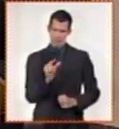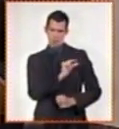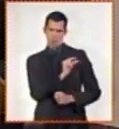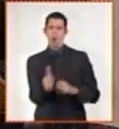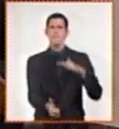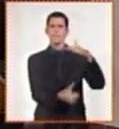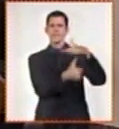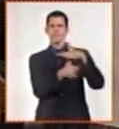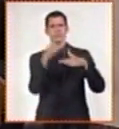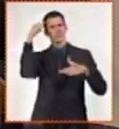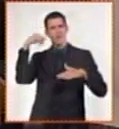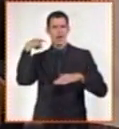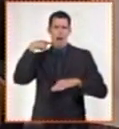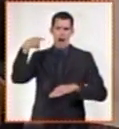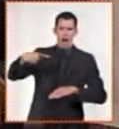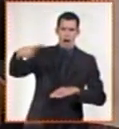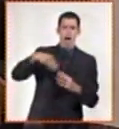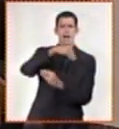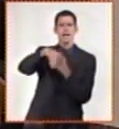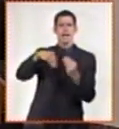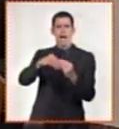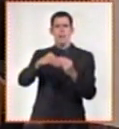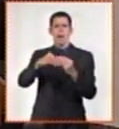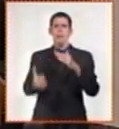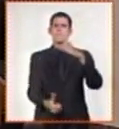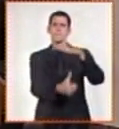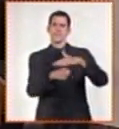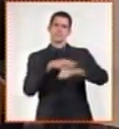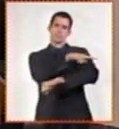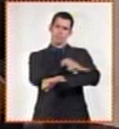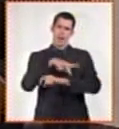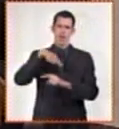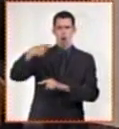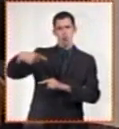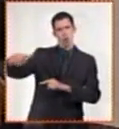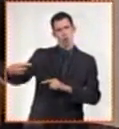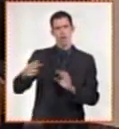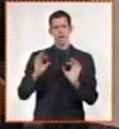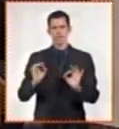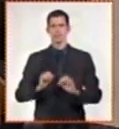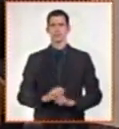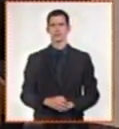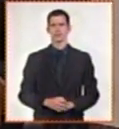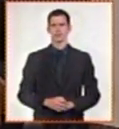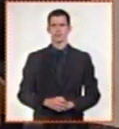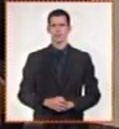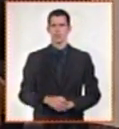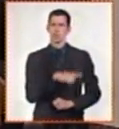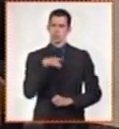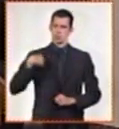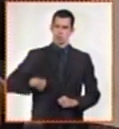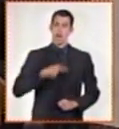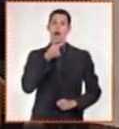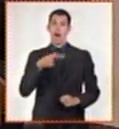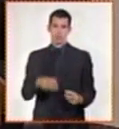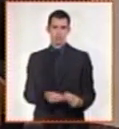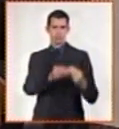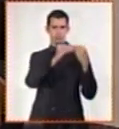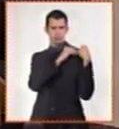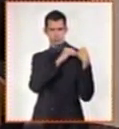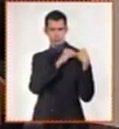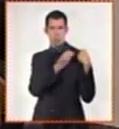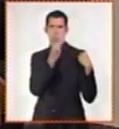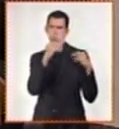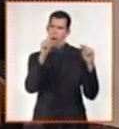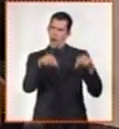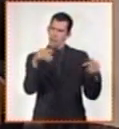la 14ª cumbre de BRICS y el diálogo de alto nivel sobre desarrollo global en Beijing y asistió